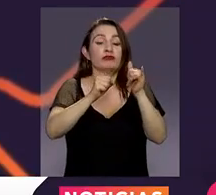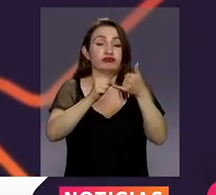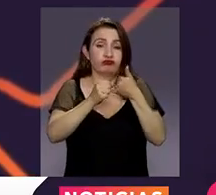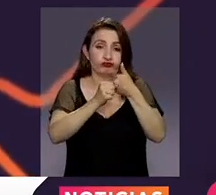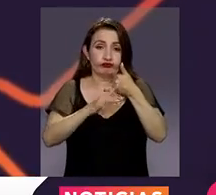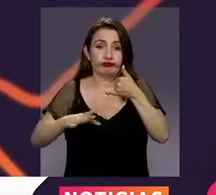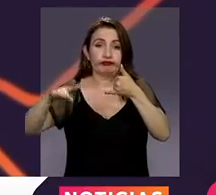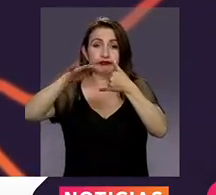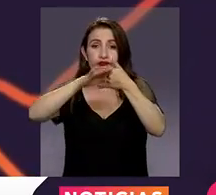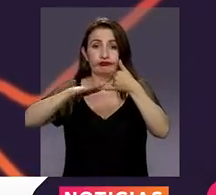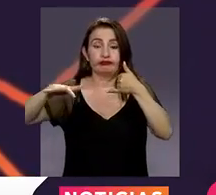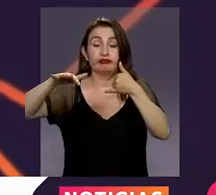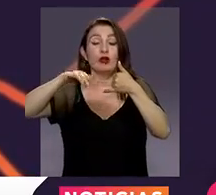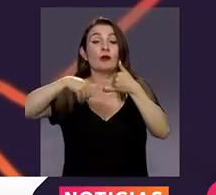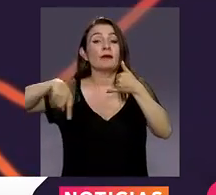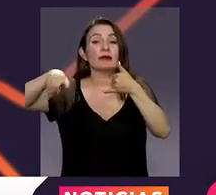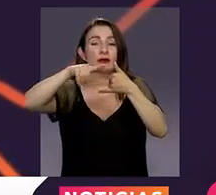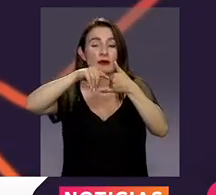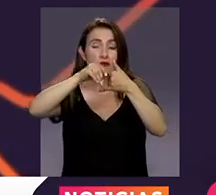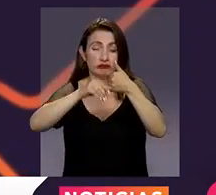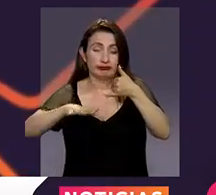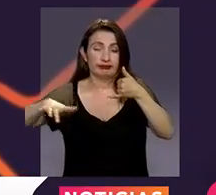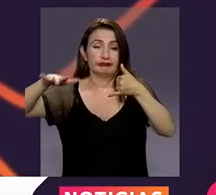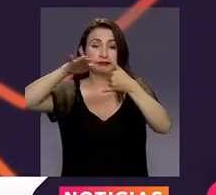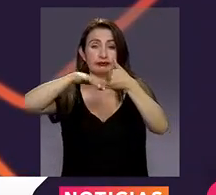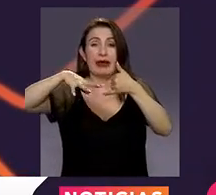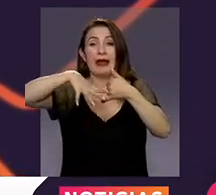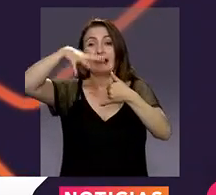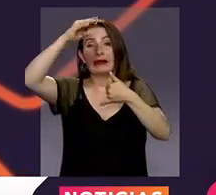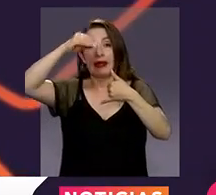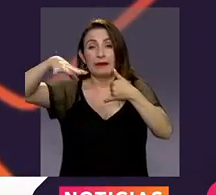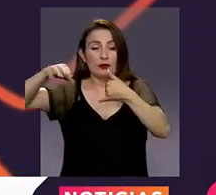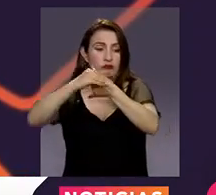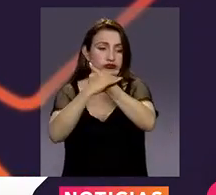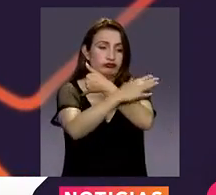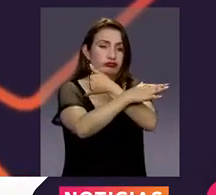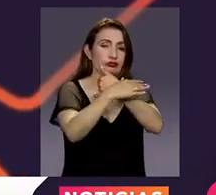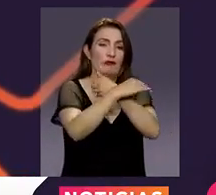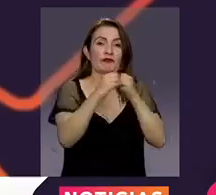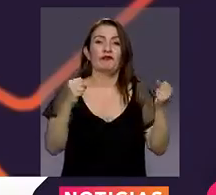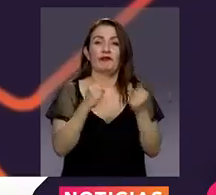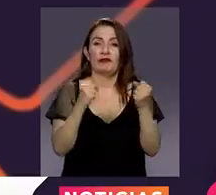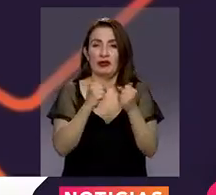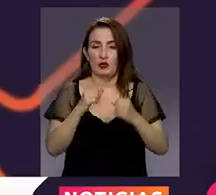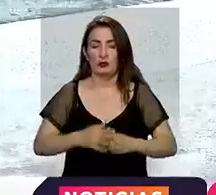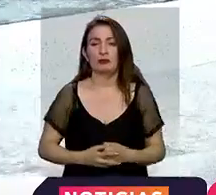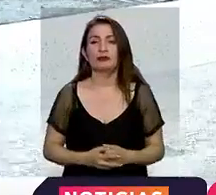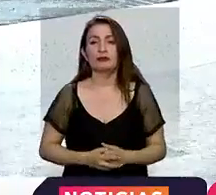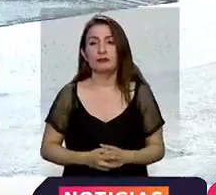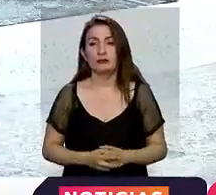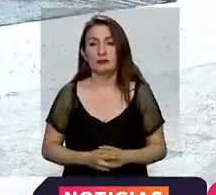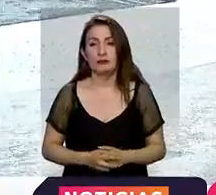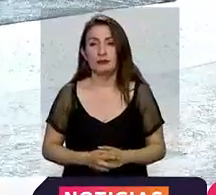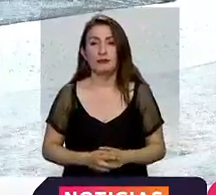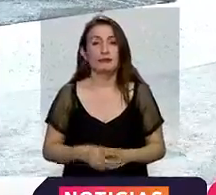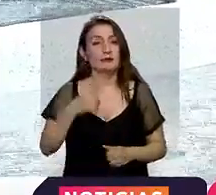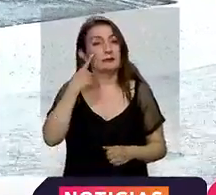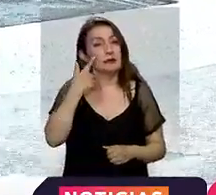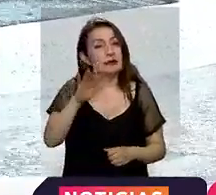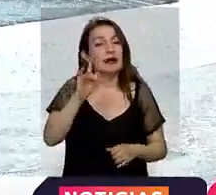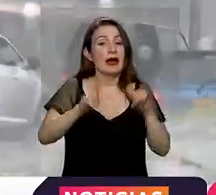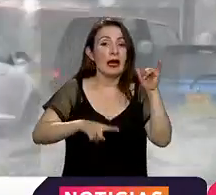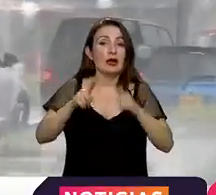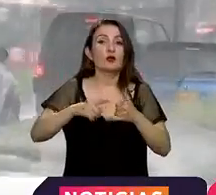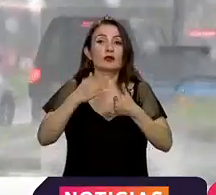Pacífico tropical presente una tendencia al enfriamiento de las aguas superficiales. Sin embargo, hay regiones